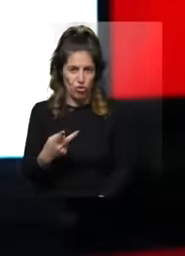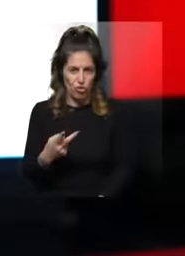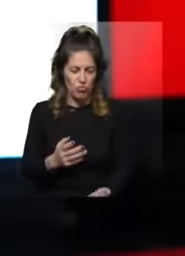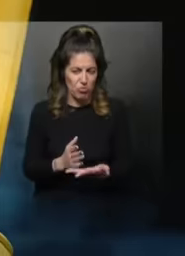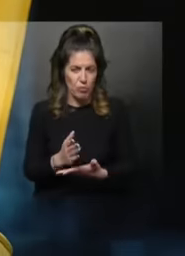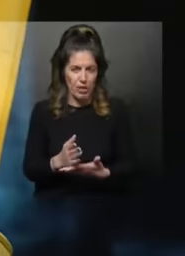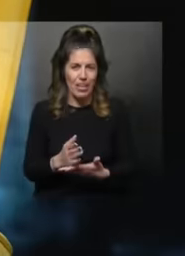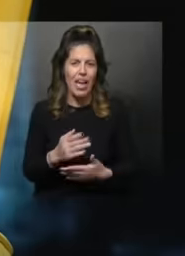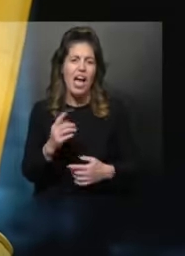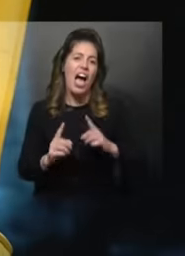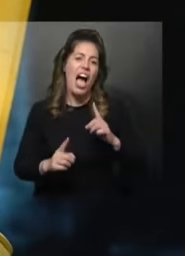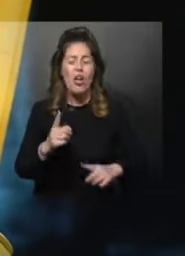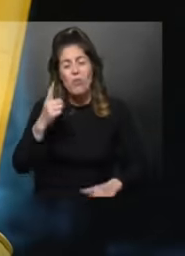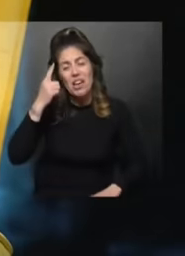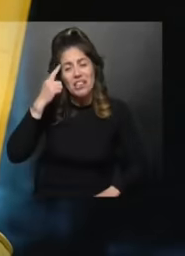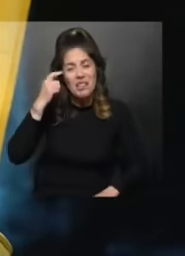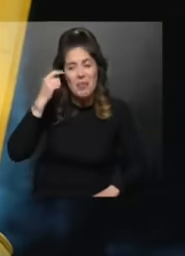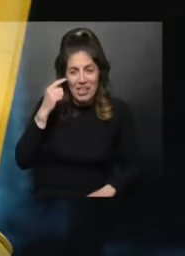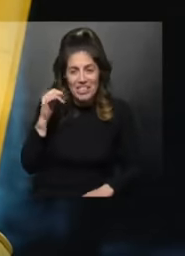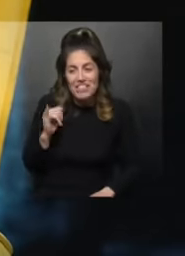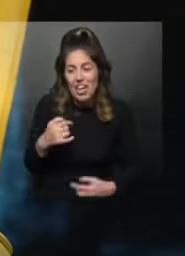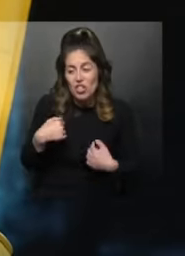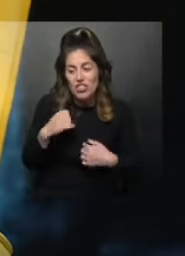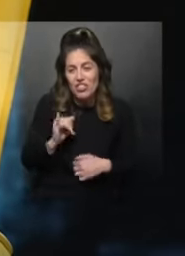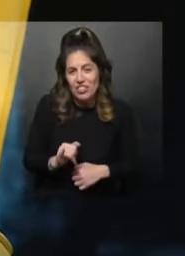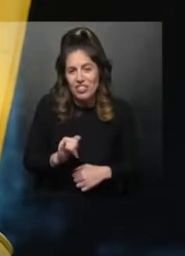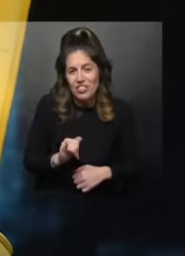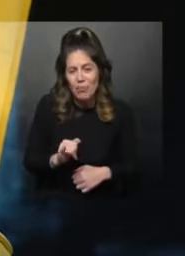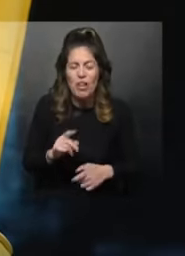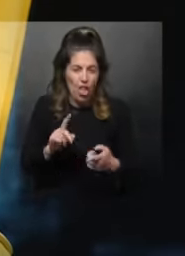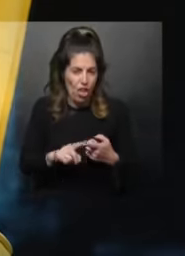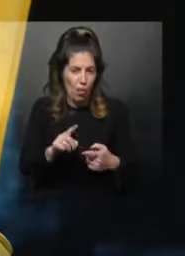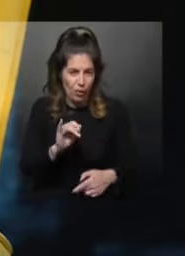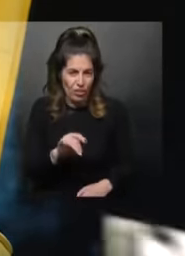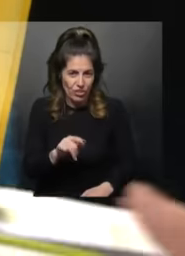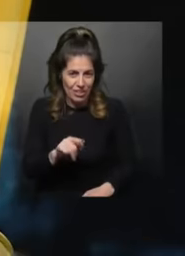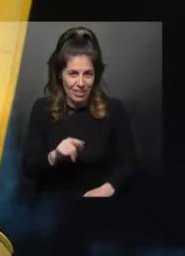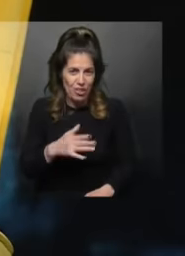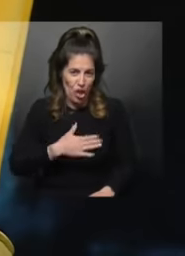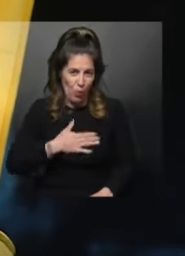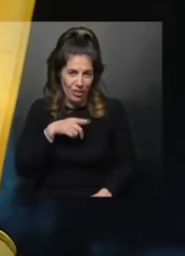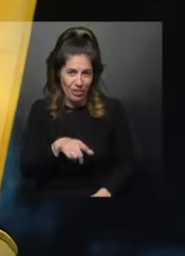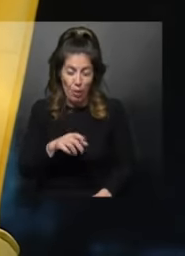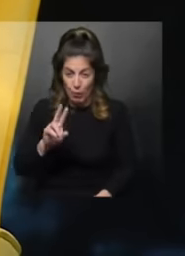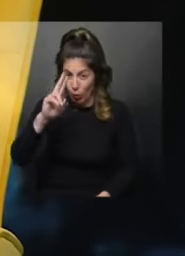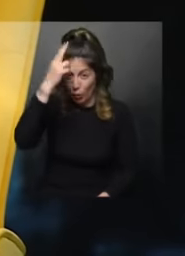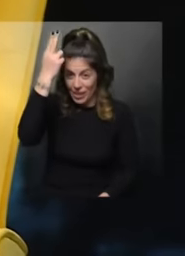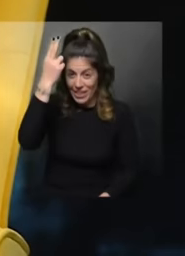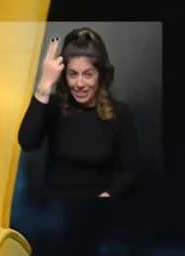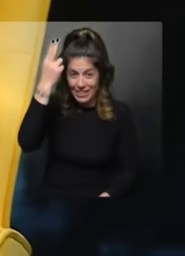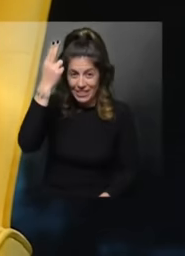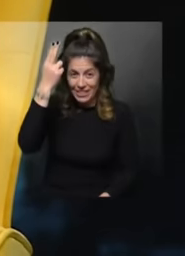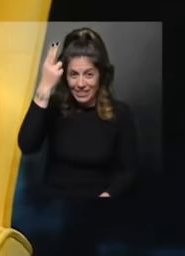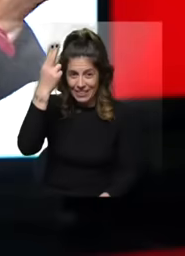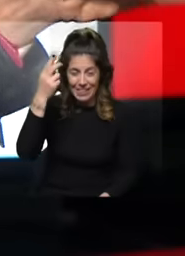Yo tengo algunas experiencias ahí, pero estoy de acuerdo. ¿Pero uruguayas? Algunas experiencias. No, uruguayas